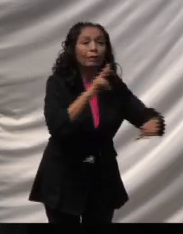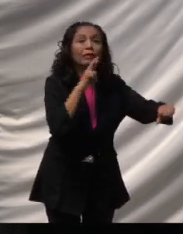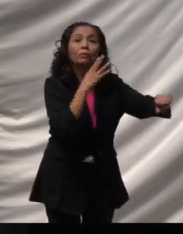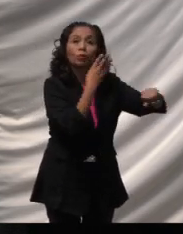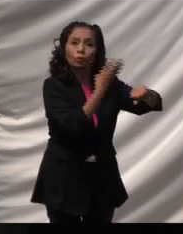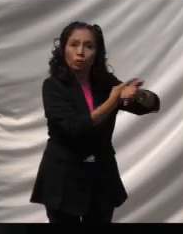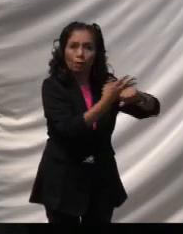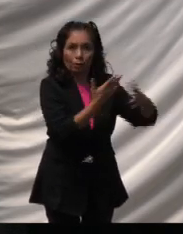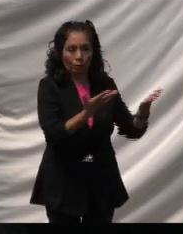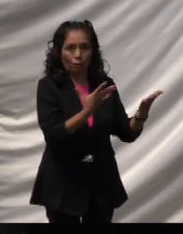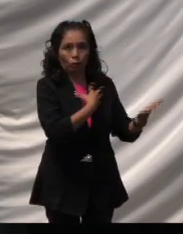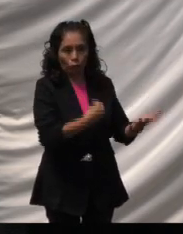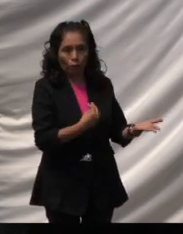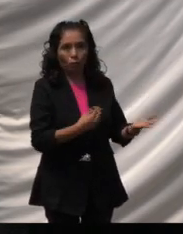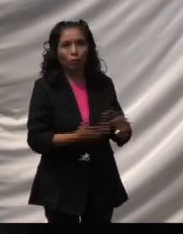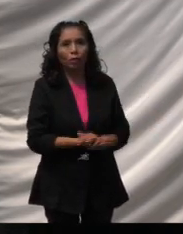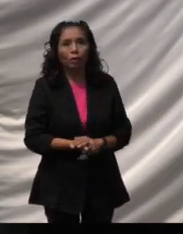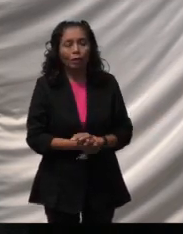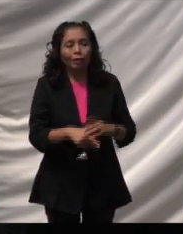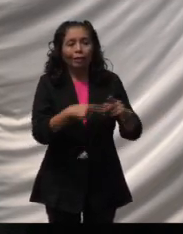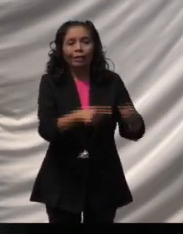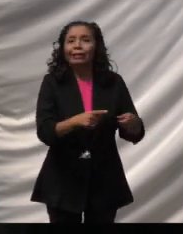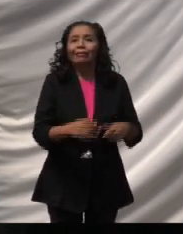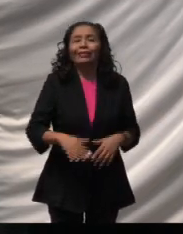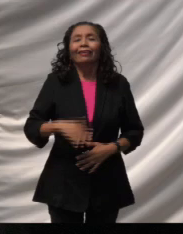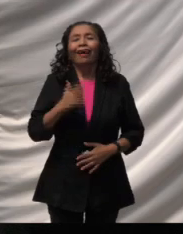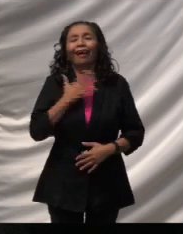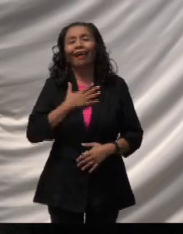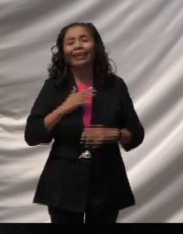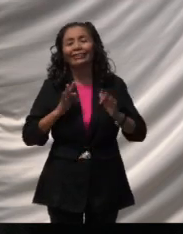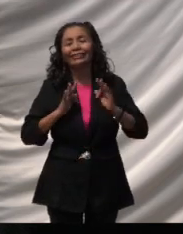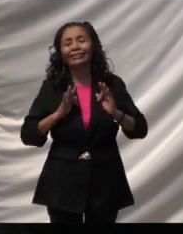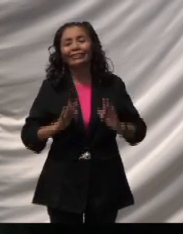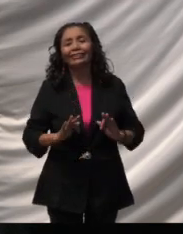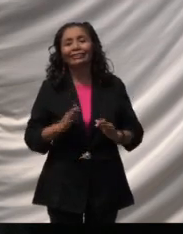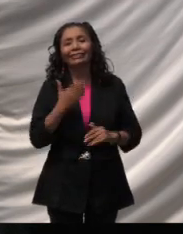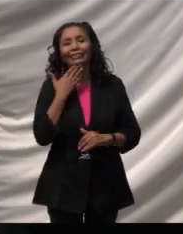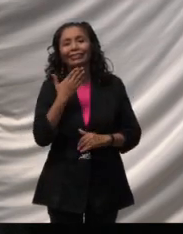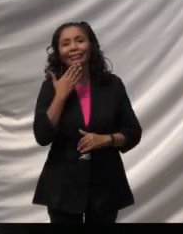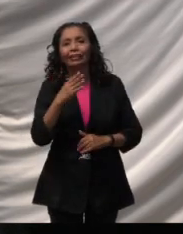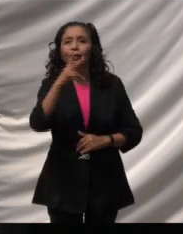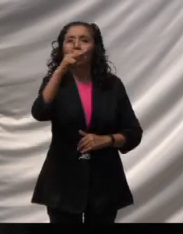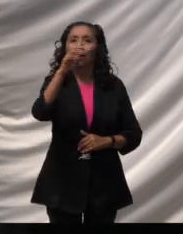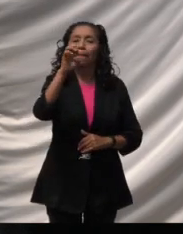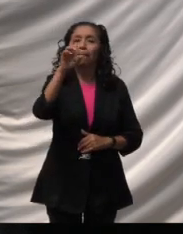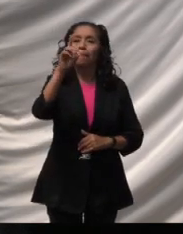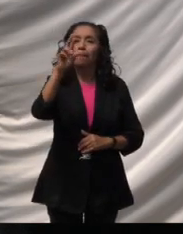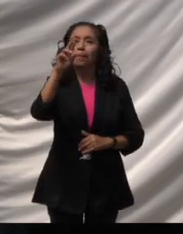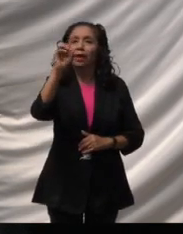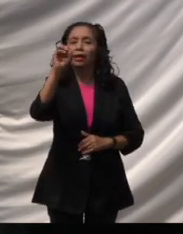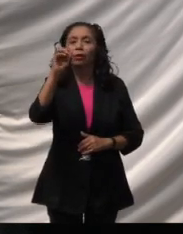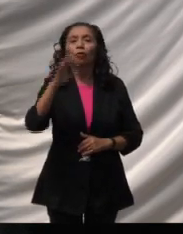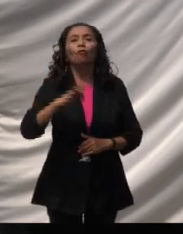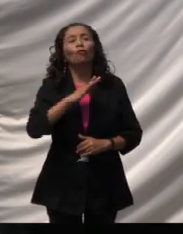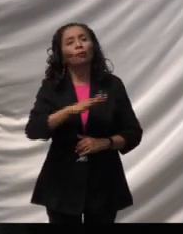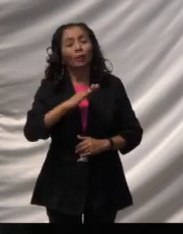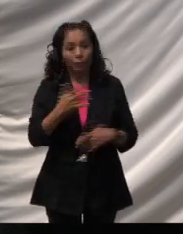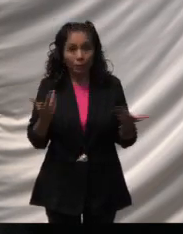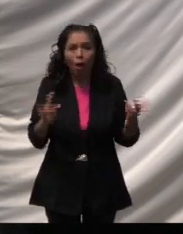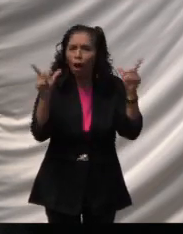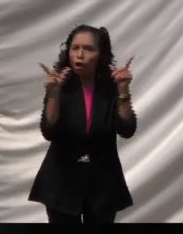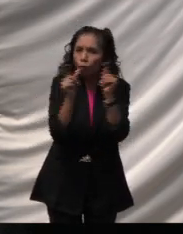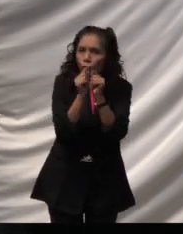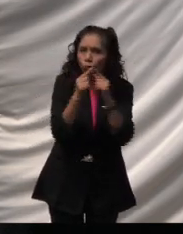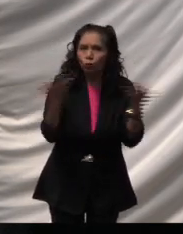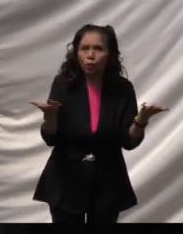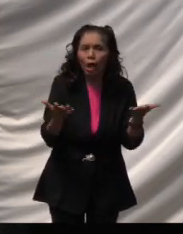«Ahora todo estará mejor», dijo él con una gran sonrisa. Y así Pedro vivió feliz. En conclusión, muchos